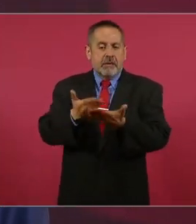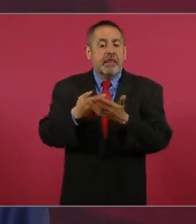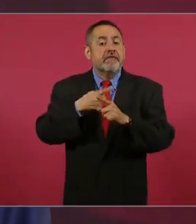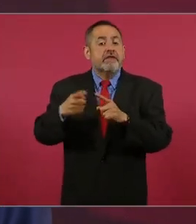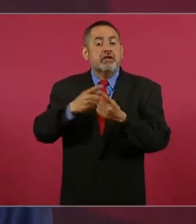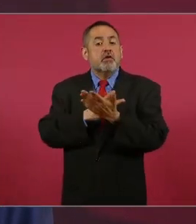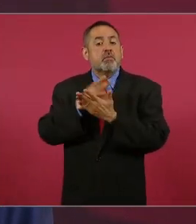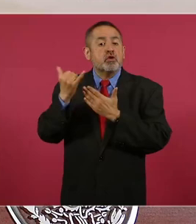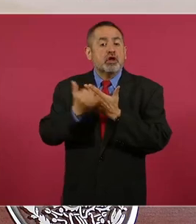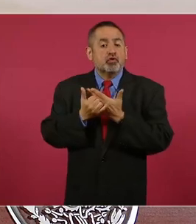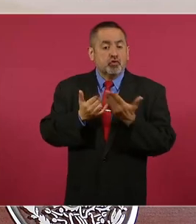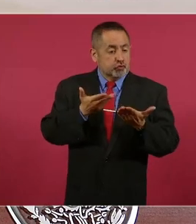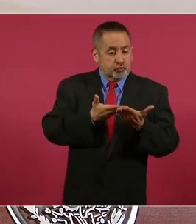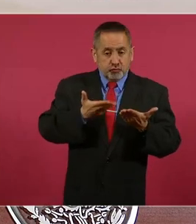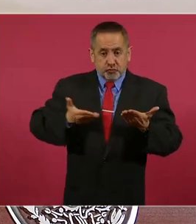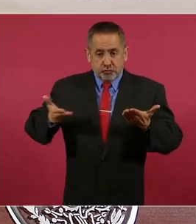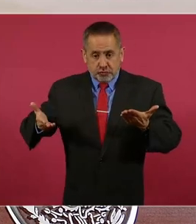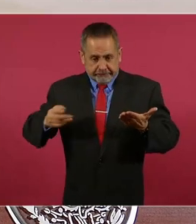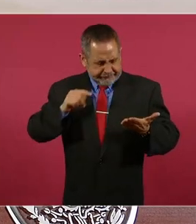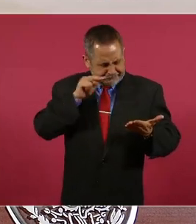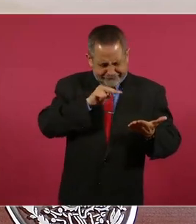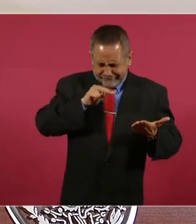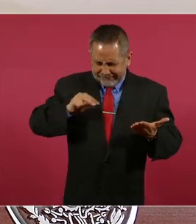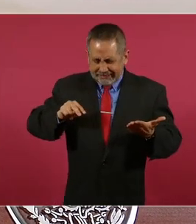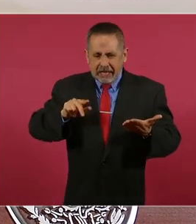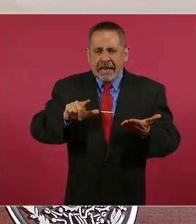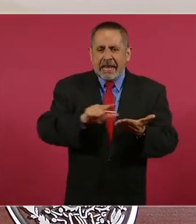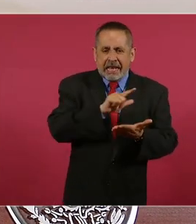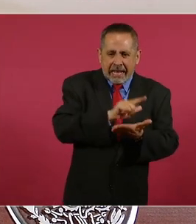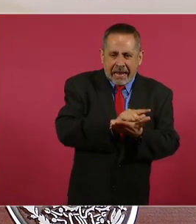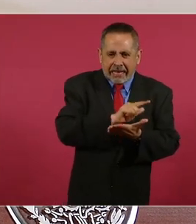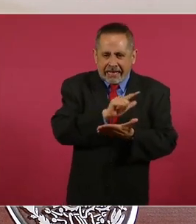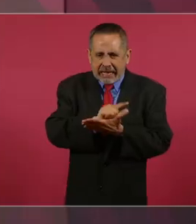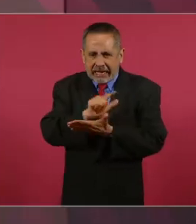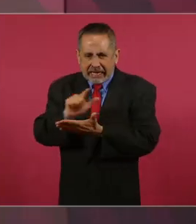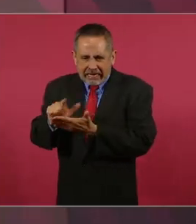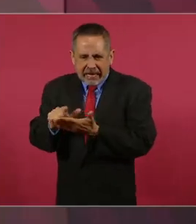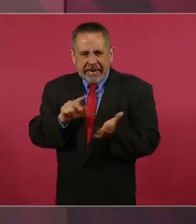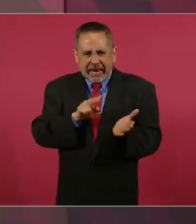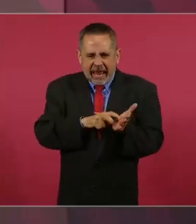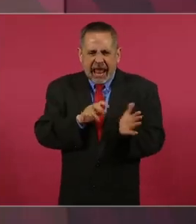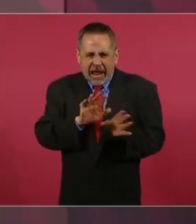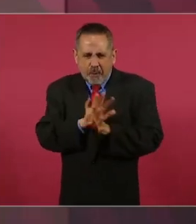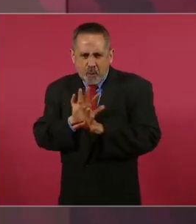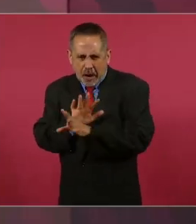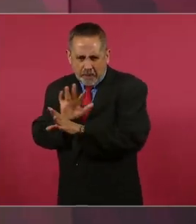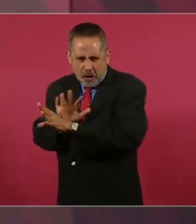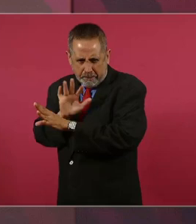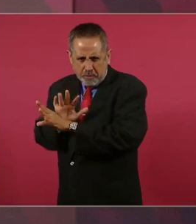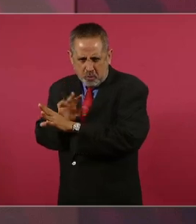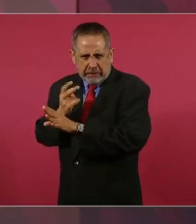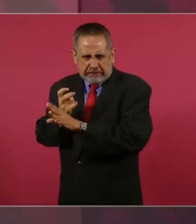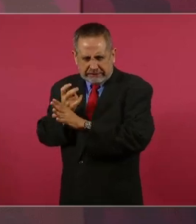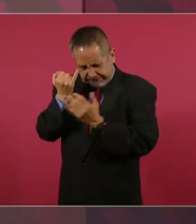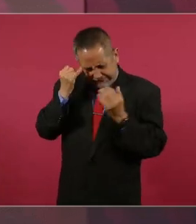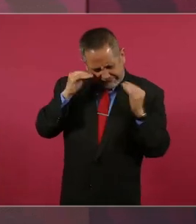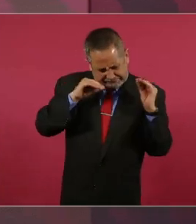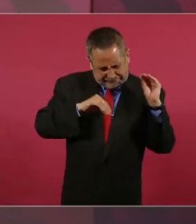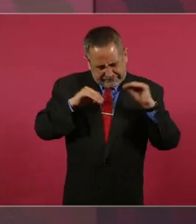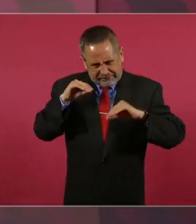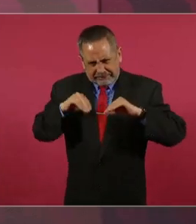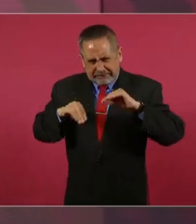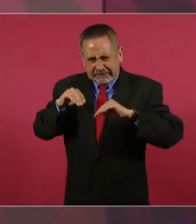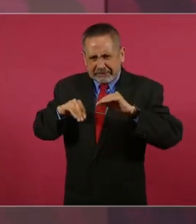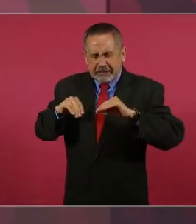proyectos de ley, o sea, todas las iniciativas que vamos a enviar,